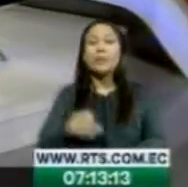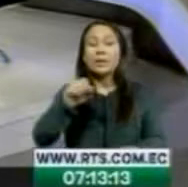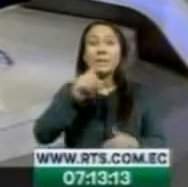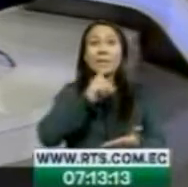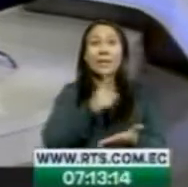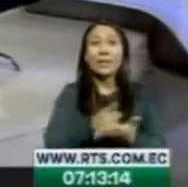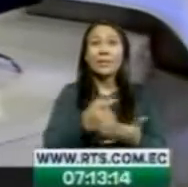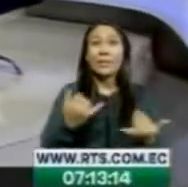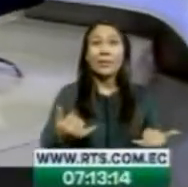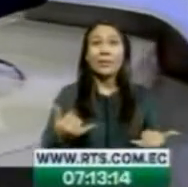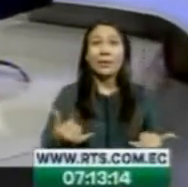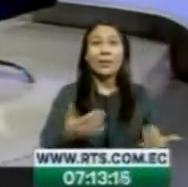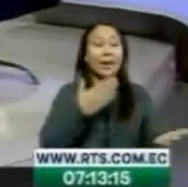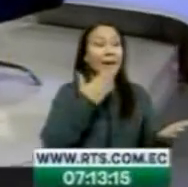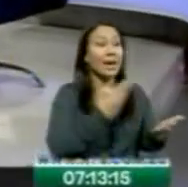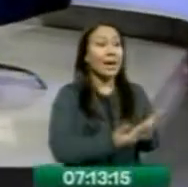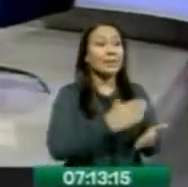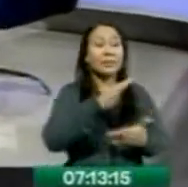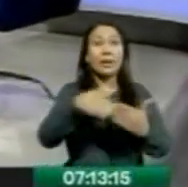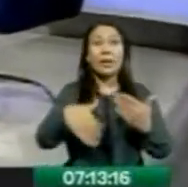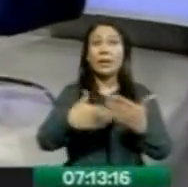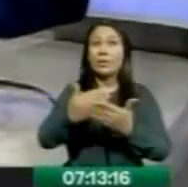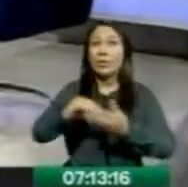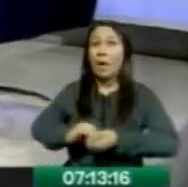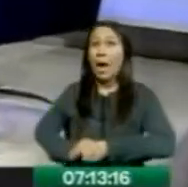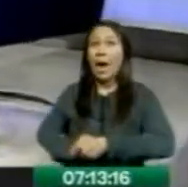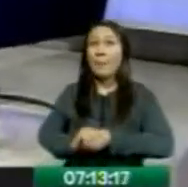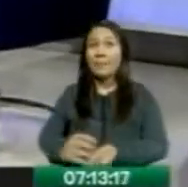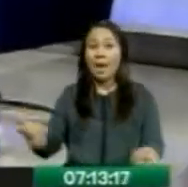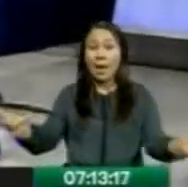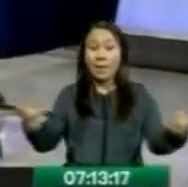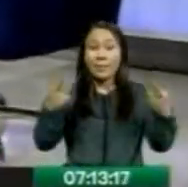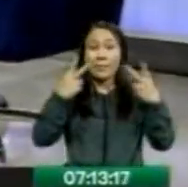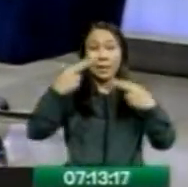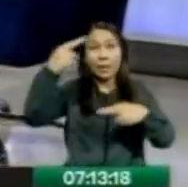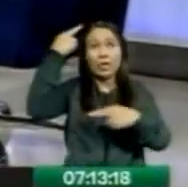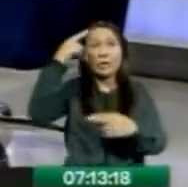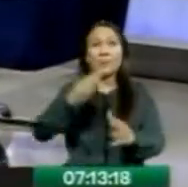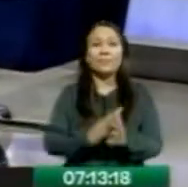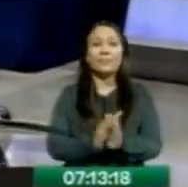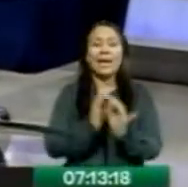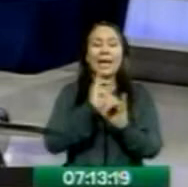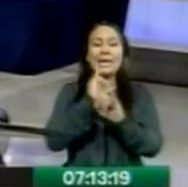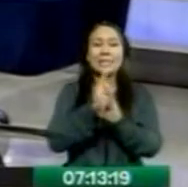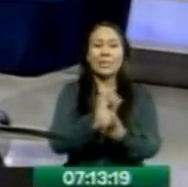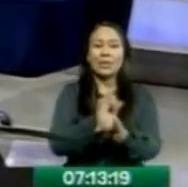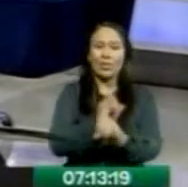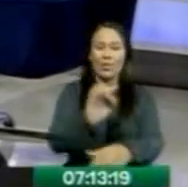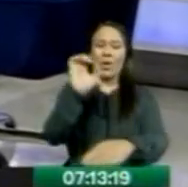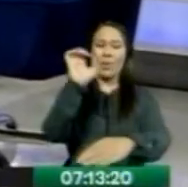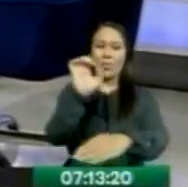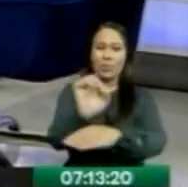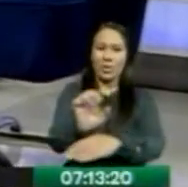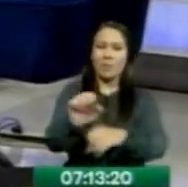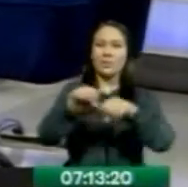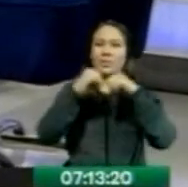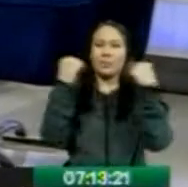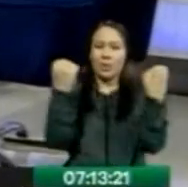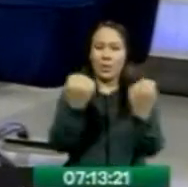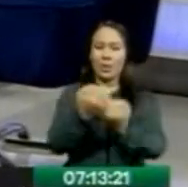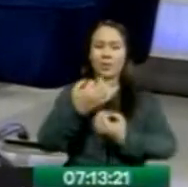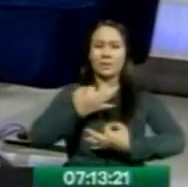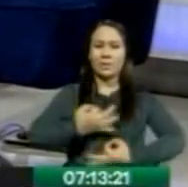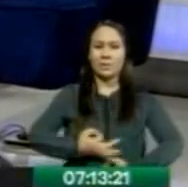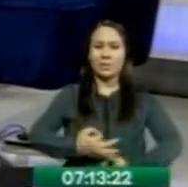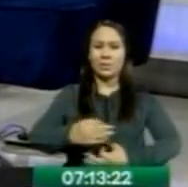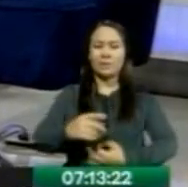Efectivamente, José Luis, gracias, amigos televidentes, por seguir en nuestra sintonía. El Instituto Ecuatoriano de Seguridad Social cumple un papel